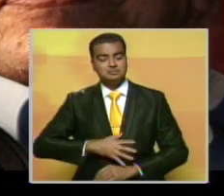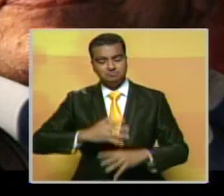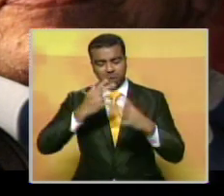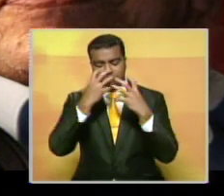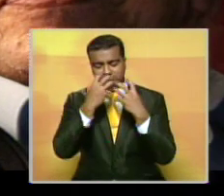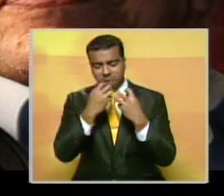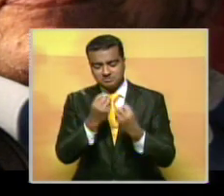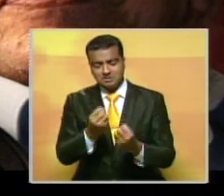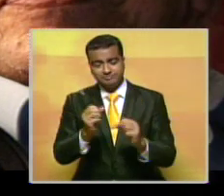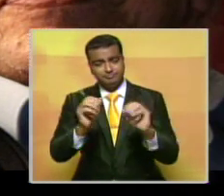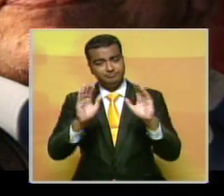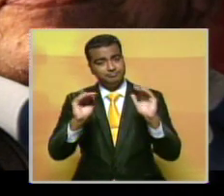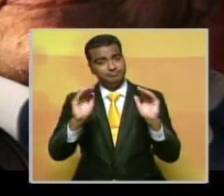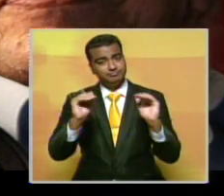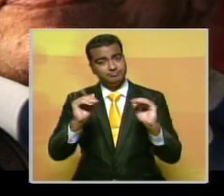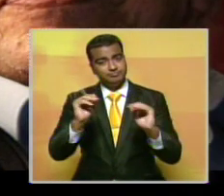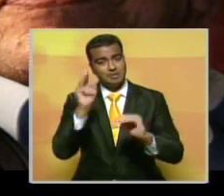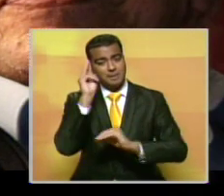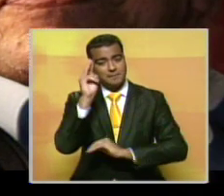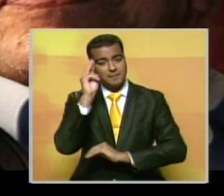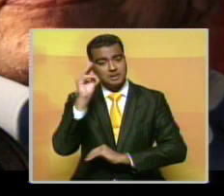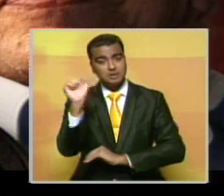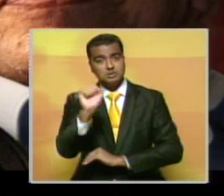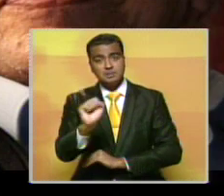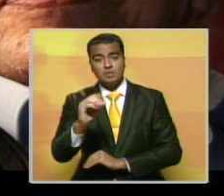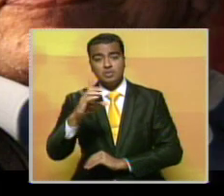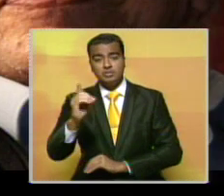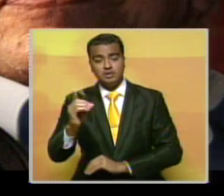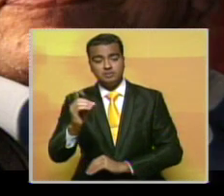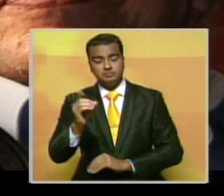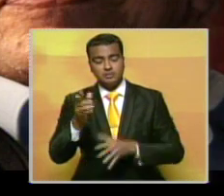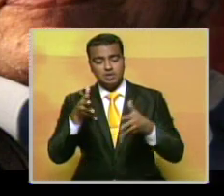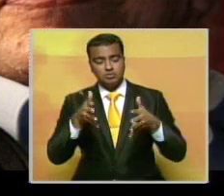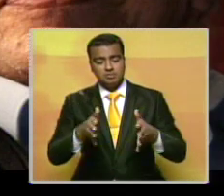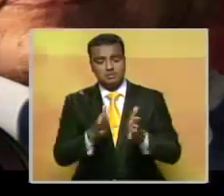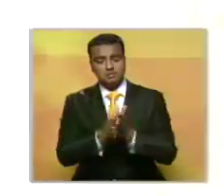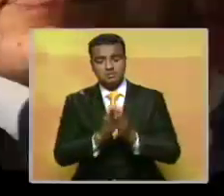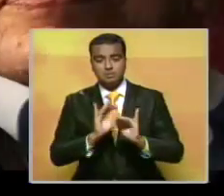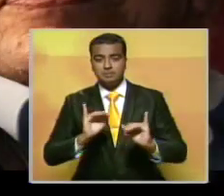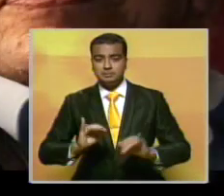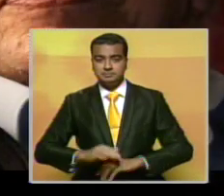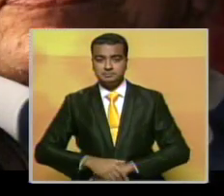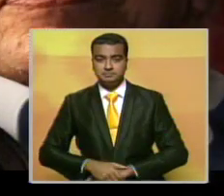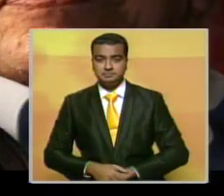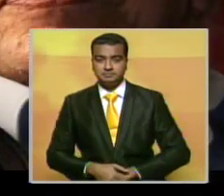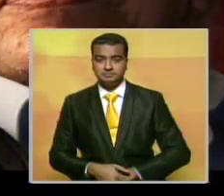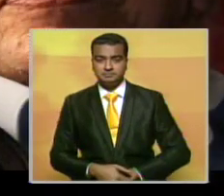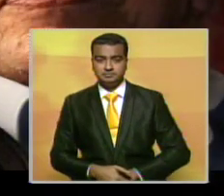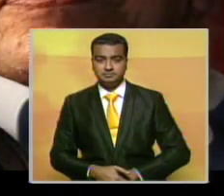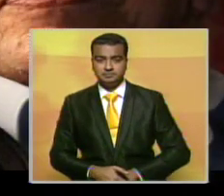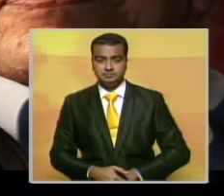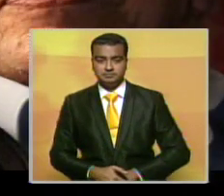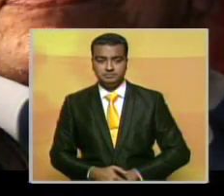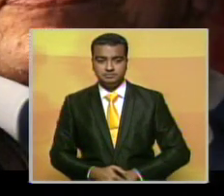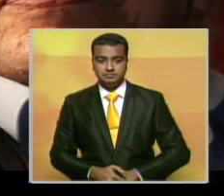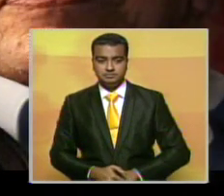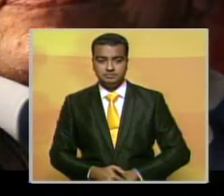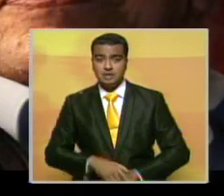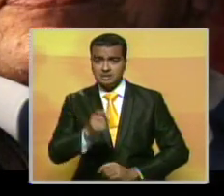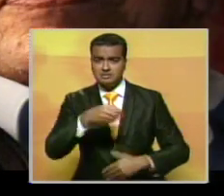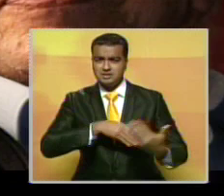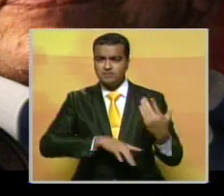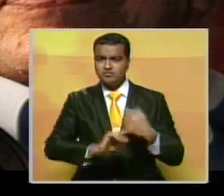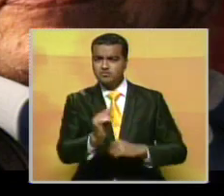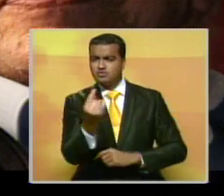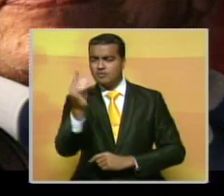de luto por la partida del maestro Simón Díaz. Descansa en paz, tío Simón". Héctor Manrique: "Se fue uno de